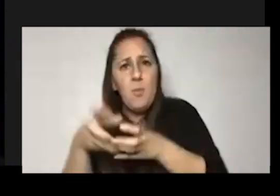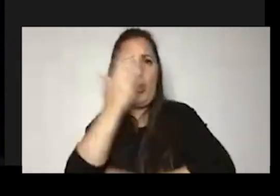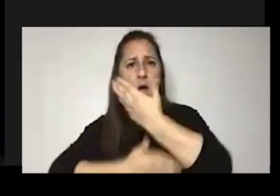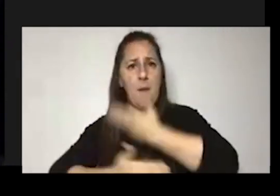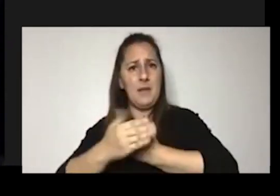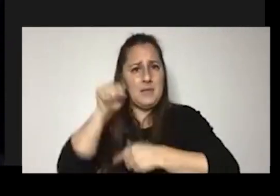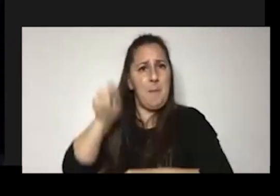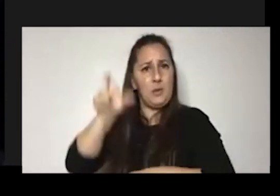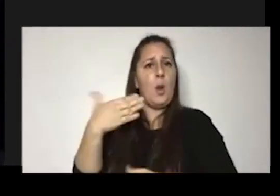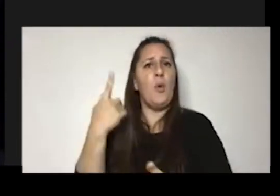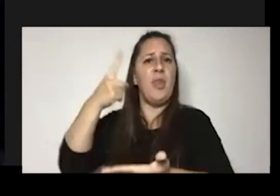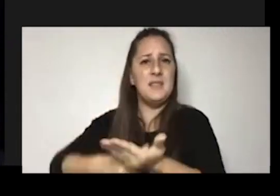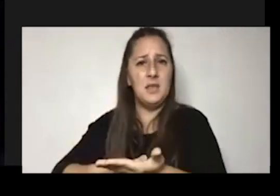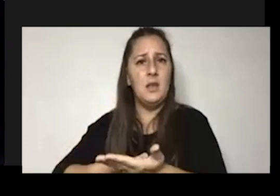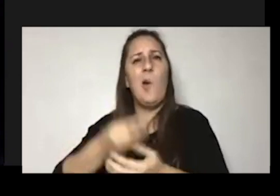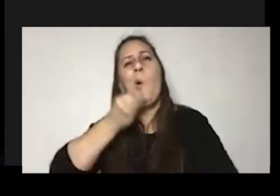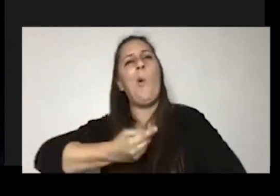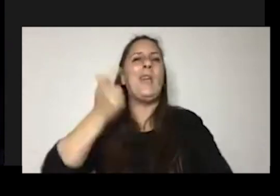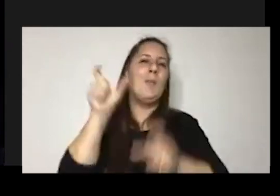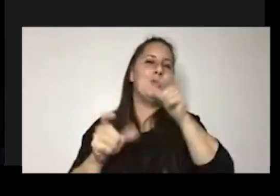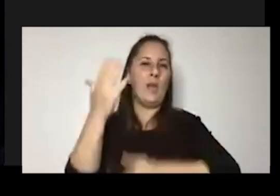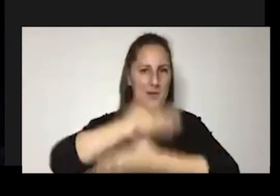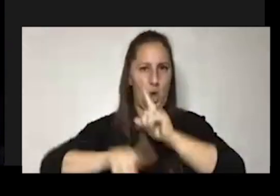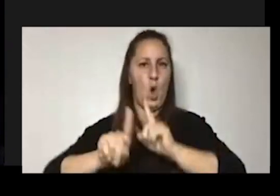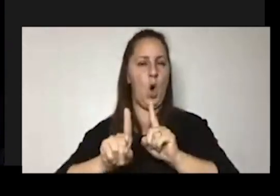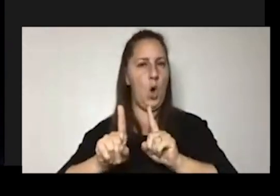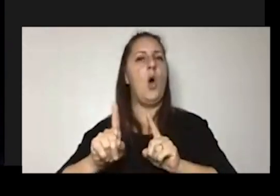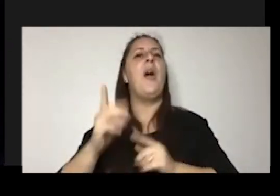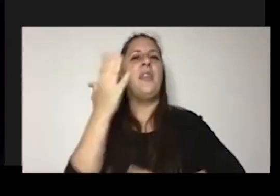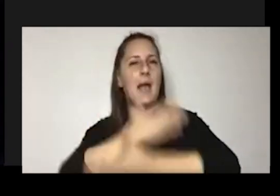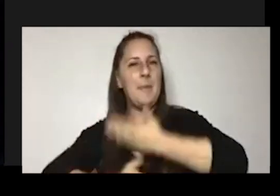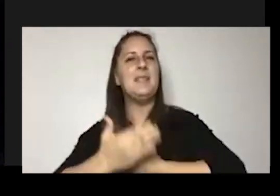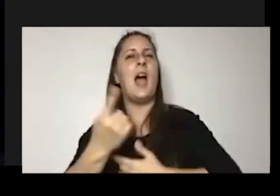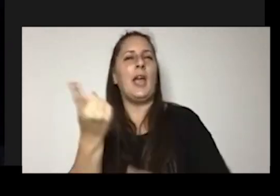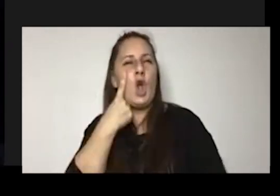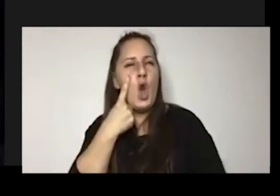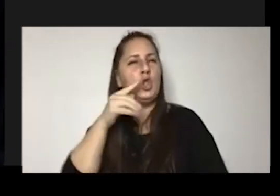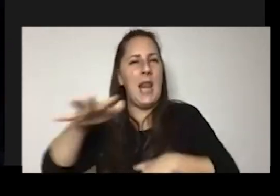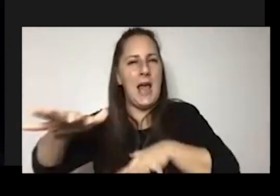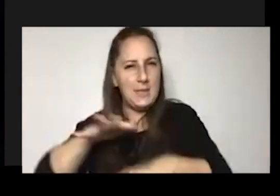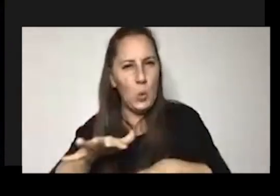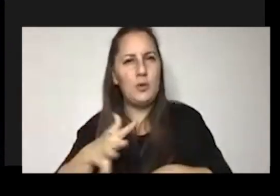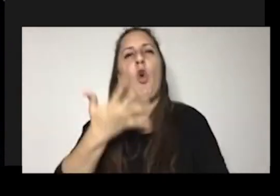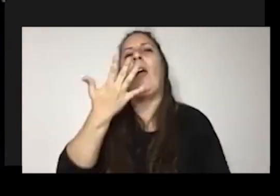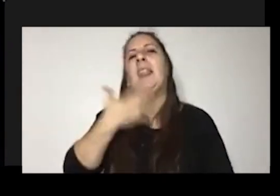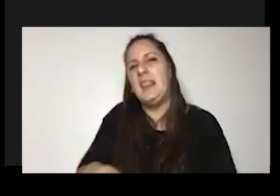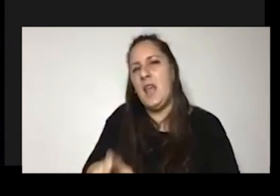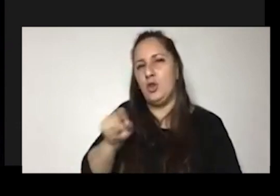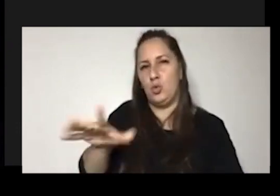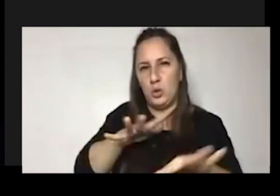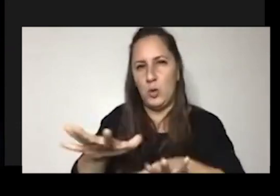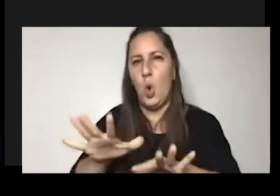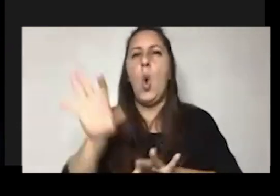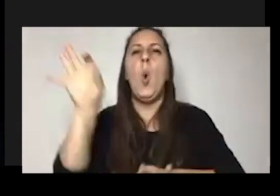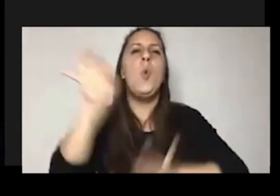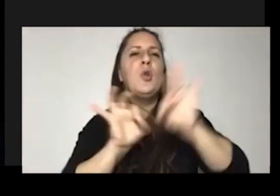de cualquier persona con discapacidad, sino de personas con discapacidad que conocen en la materia, que entienden que un proyecto político nacional y popular no es